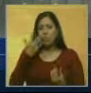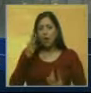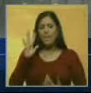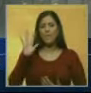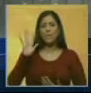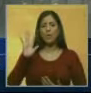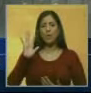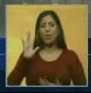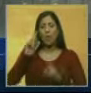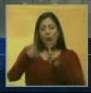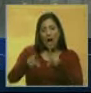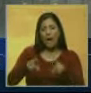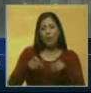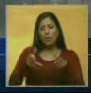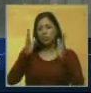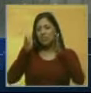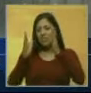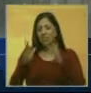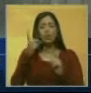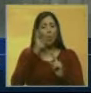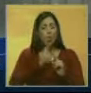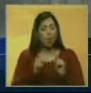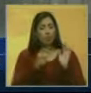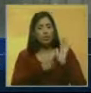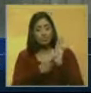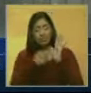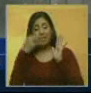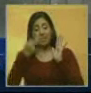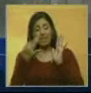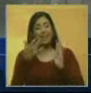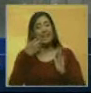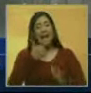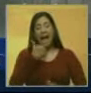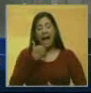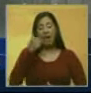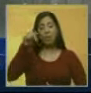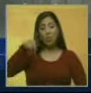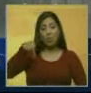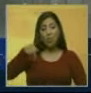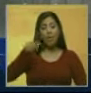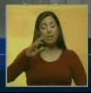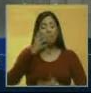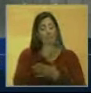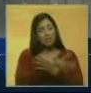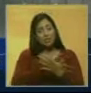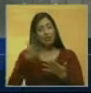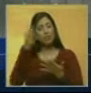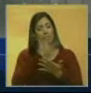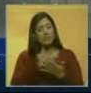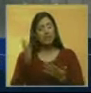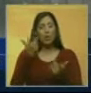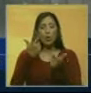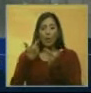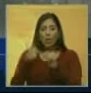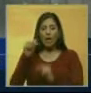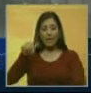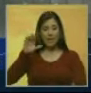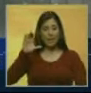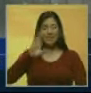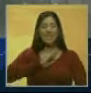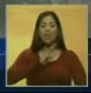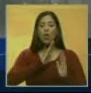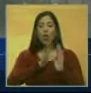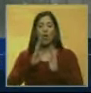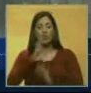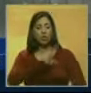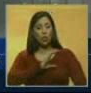como es el caso de la agricultura urbana, para mostrar la realidad y la verdad de quienes hoy, por millones en cada rincón de nuestro país, están